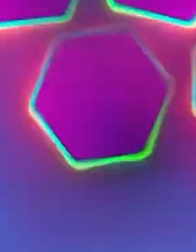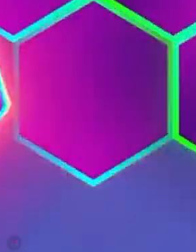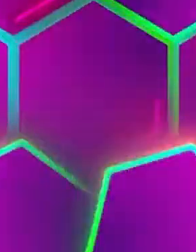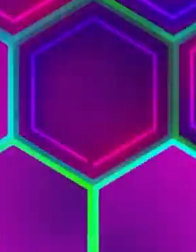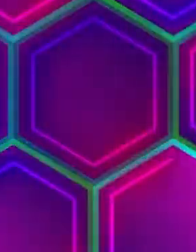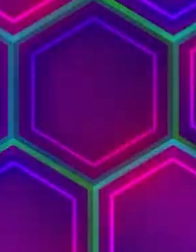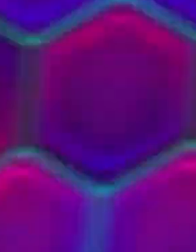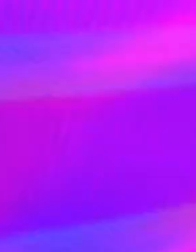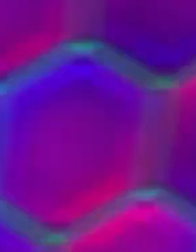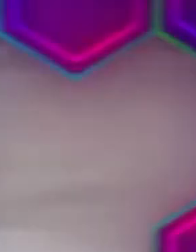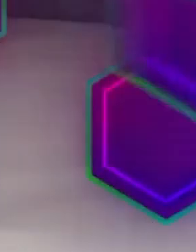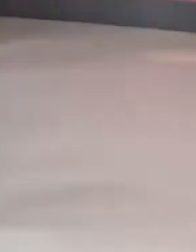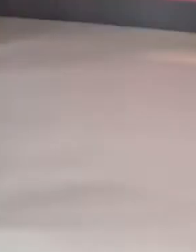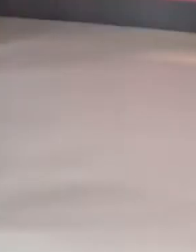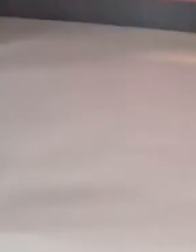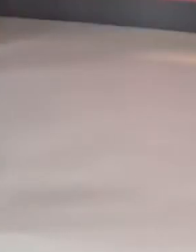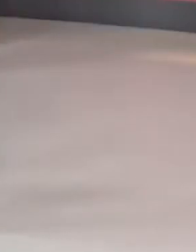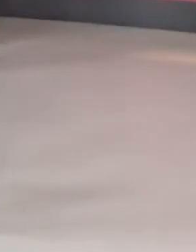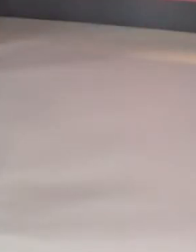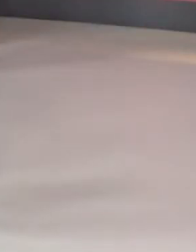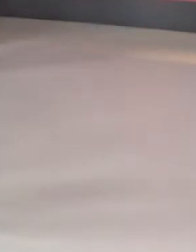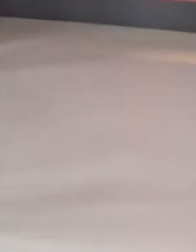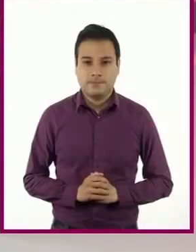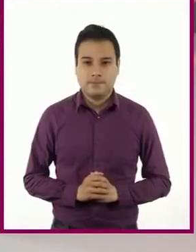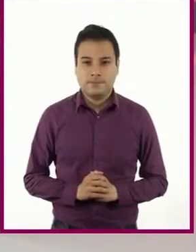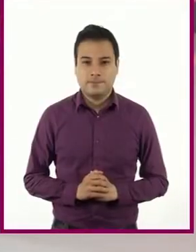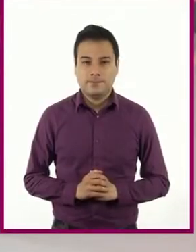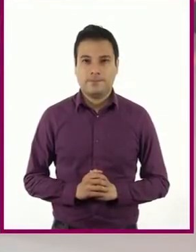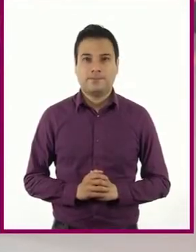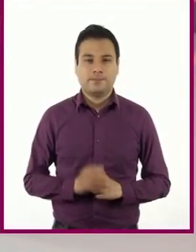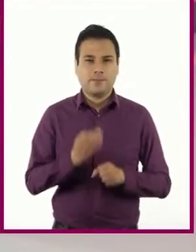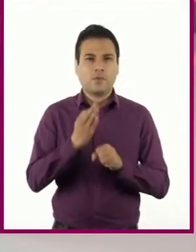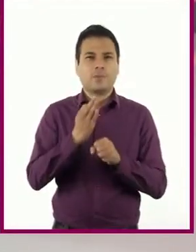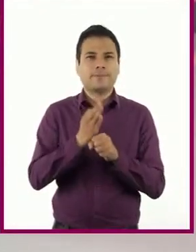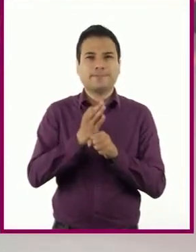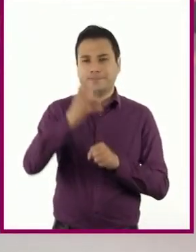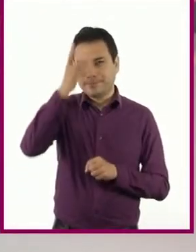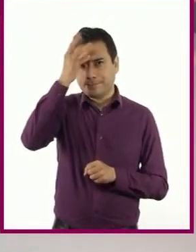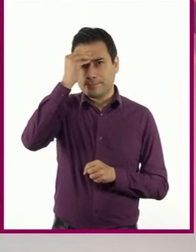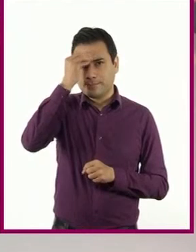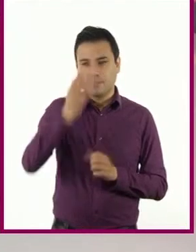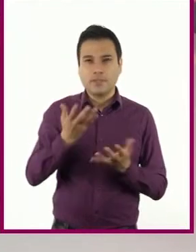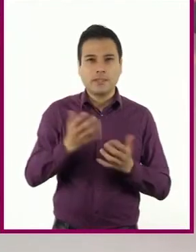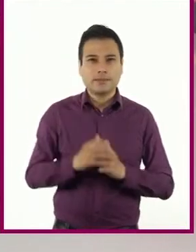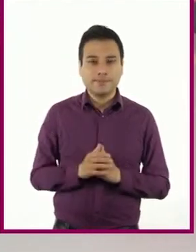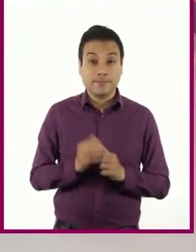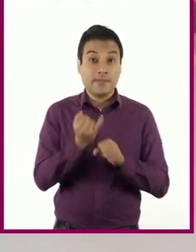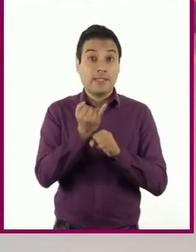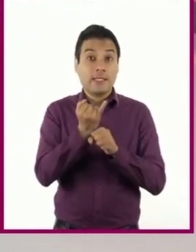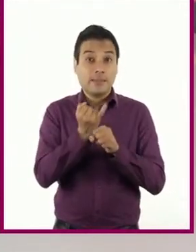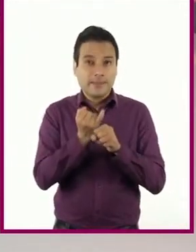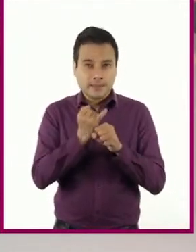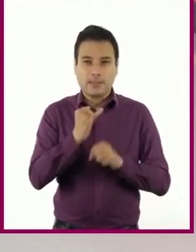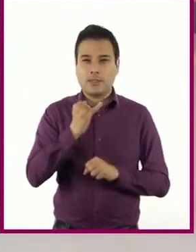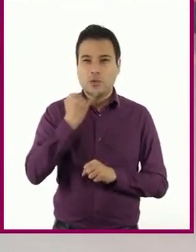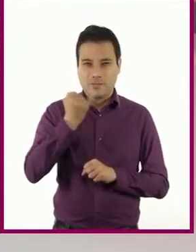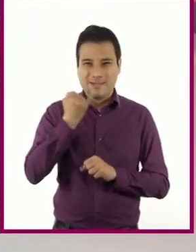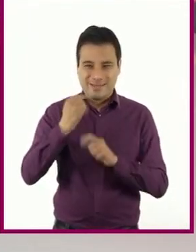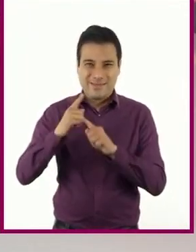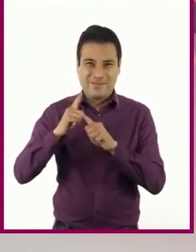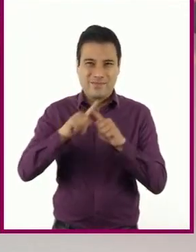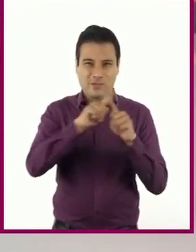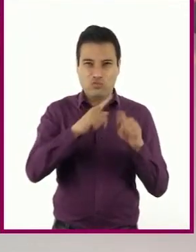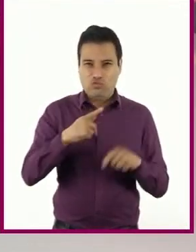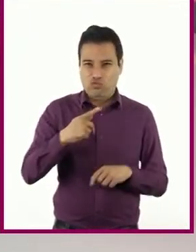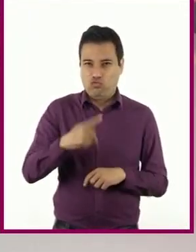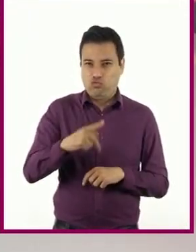musika. El aprendizaje esperado que abordamos en esta sesión fue investigar sobre la diversidad lingüística y cultural de